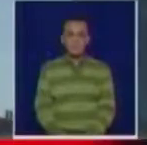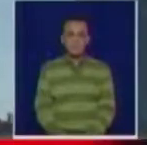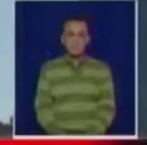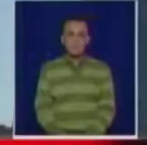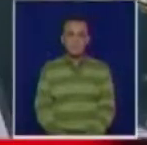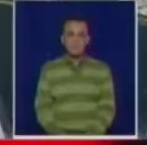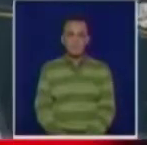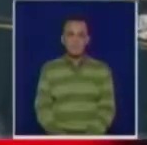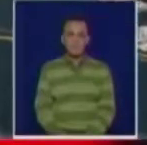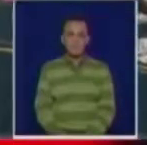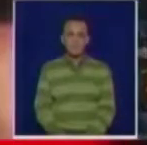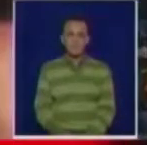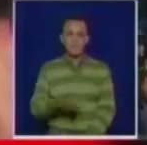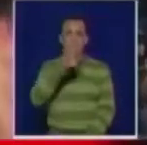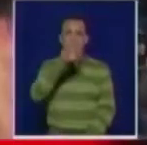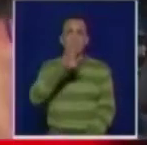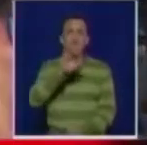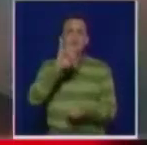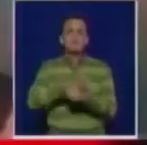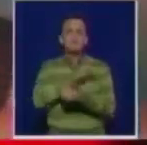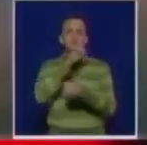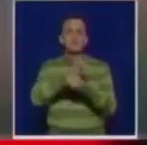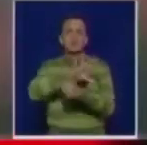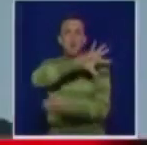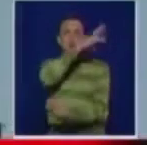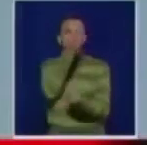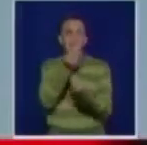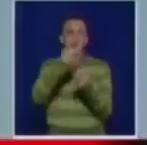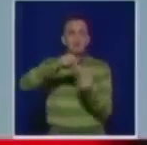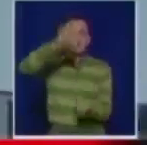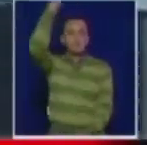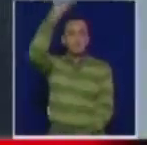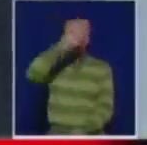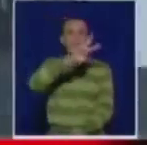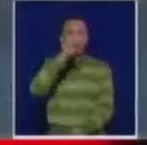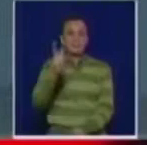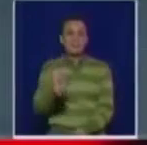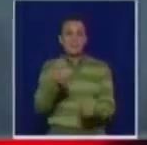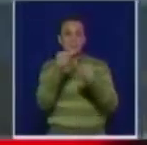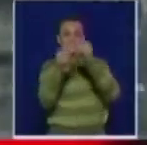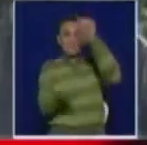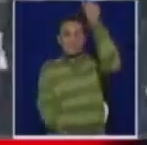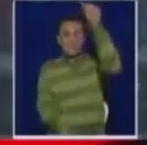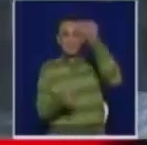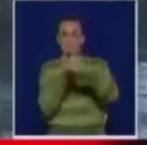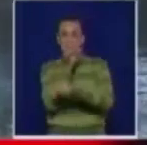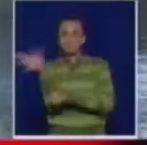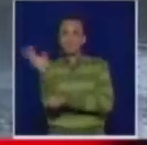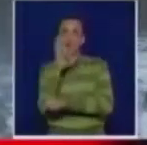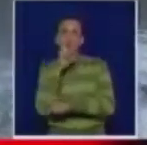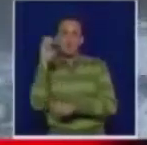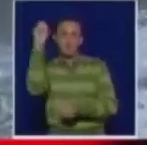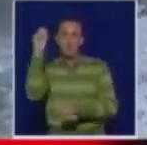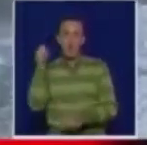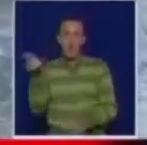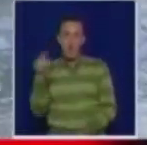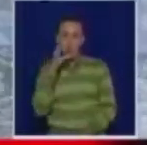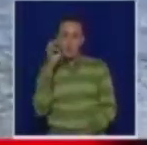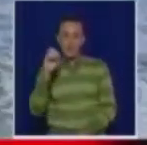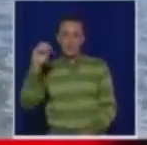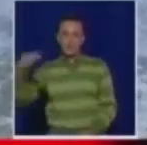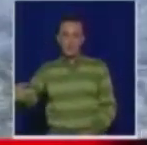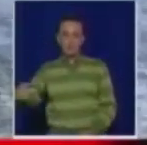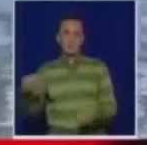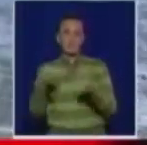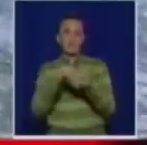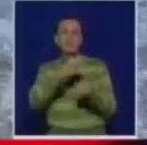Saltando desde el tejado del Instituto de Arte Contemporáneo a 27 metros del agua, el caleño superó al ruso Aten Silchenko y al líder de la